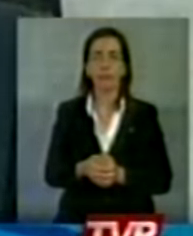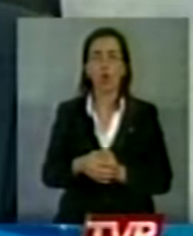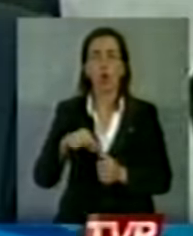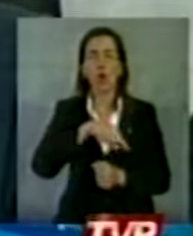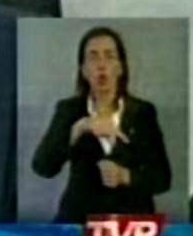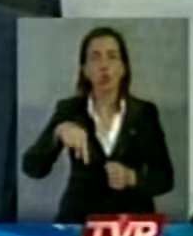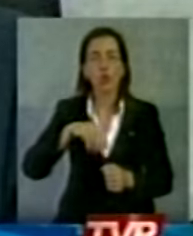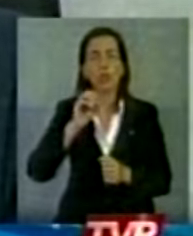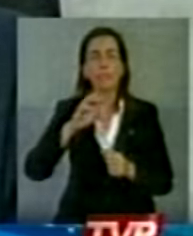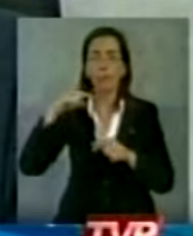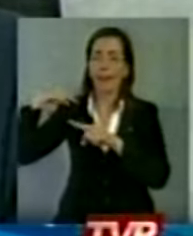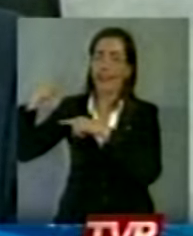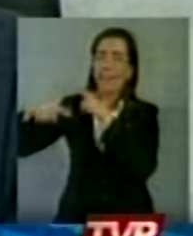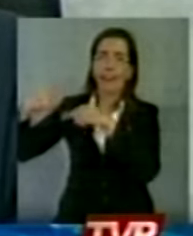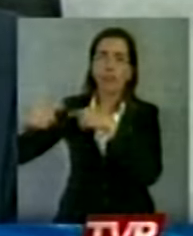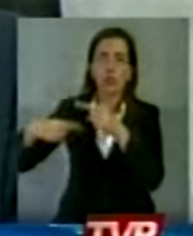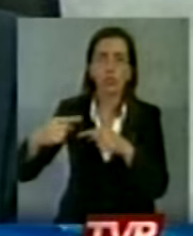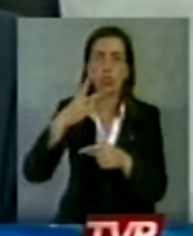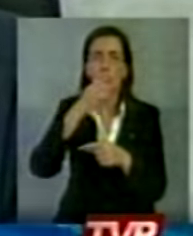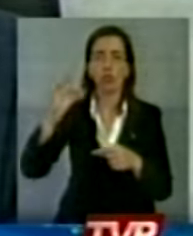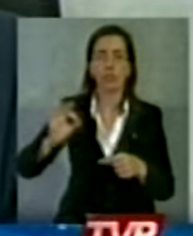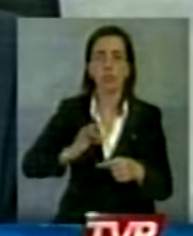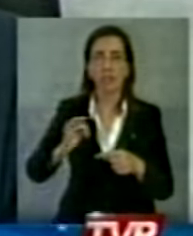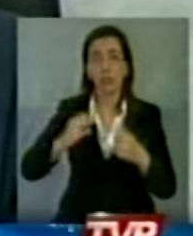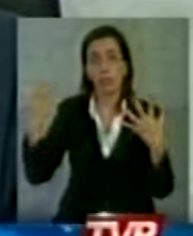Somos la generación del bicentenario.